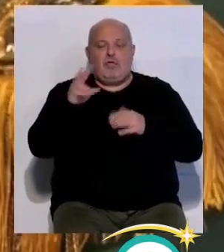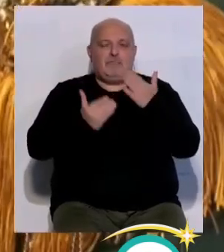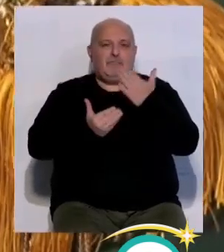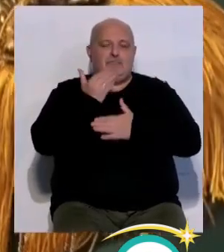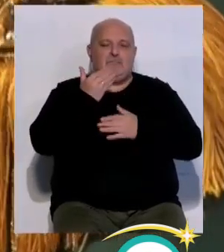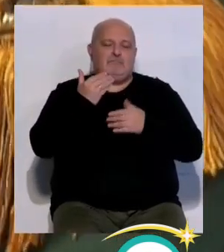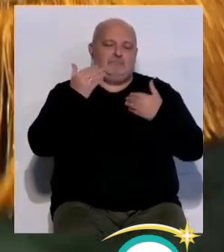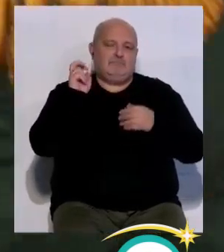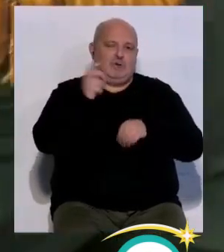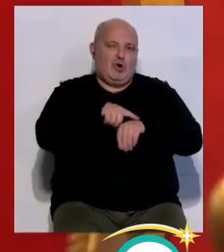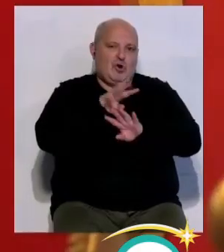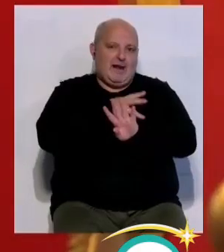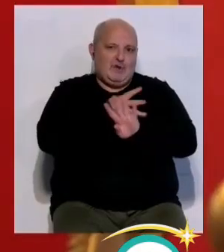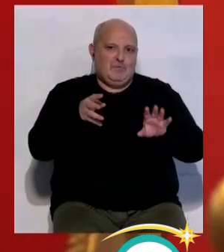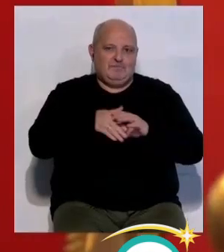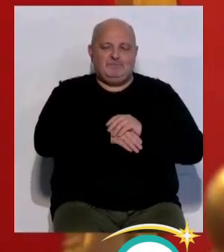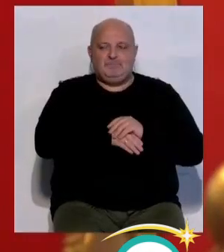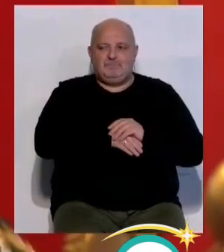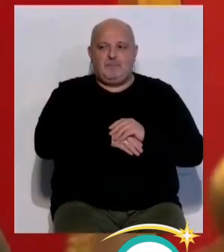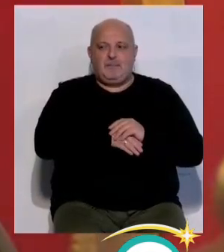mañana, respectivamente.